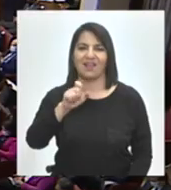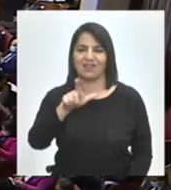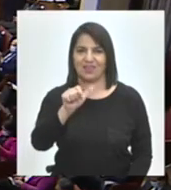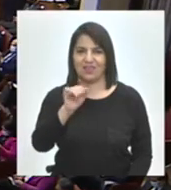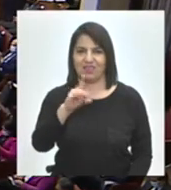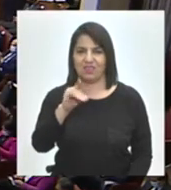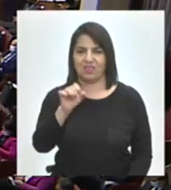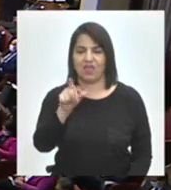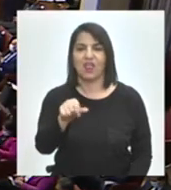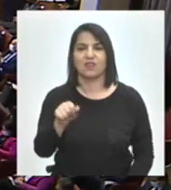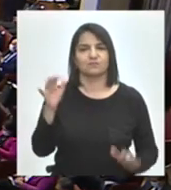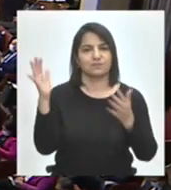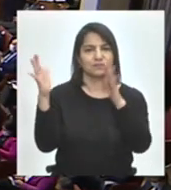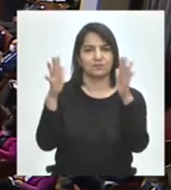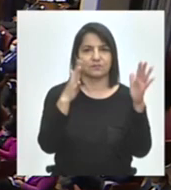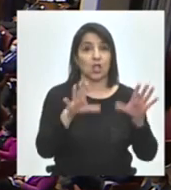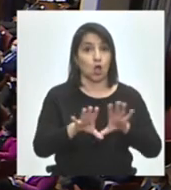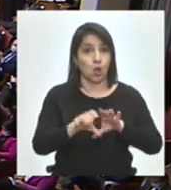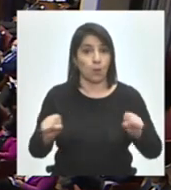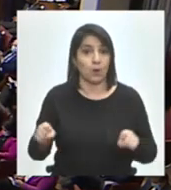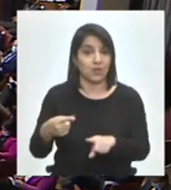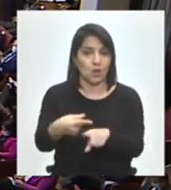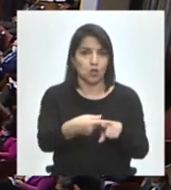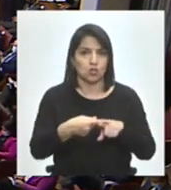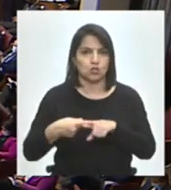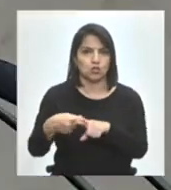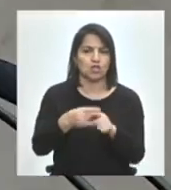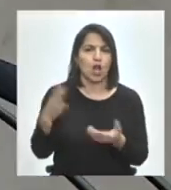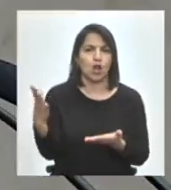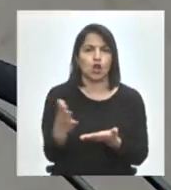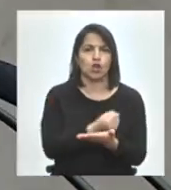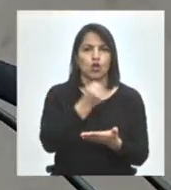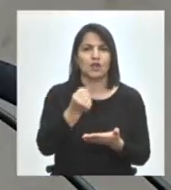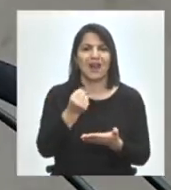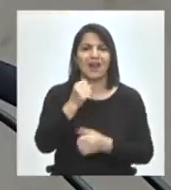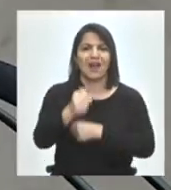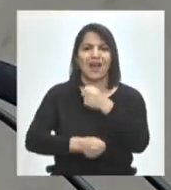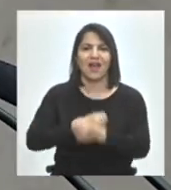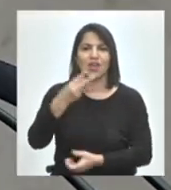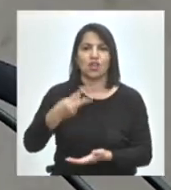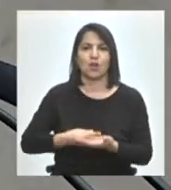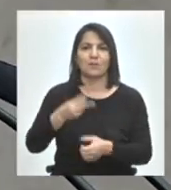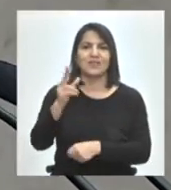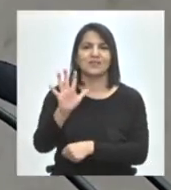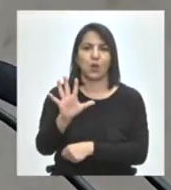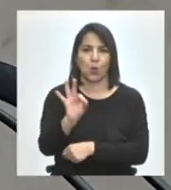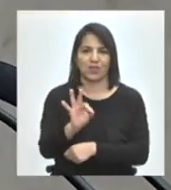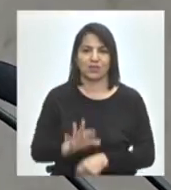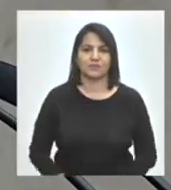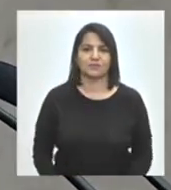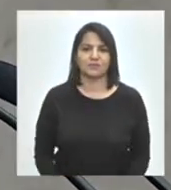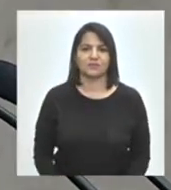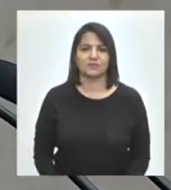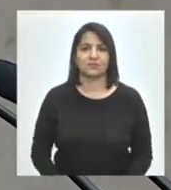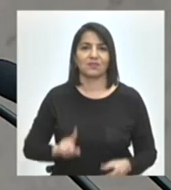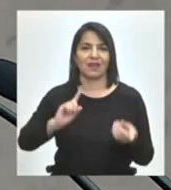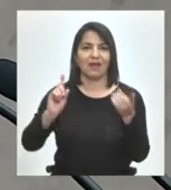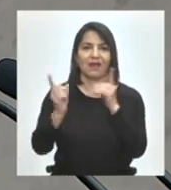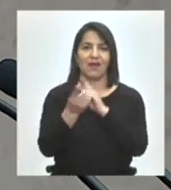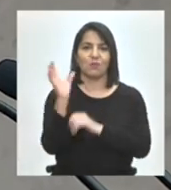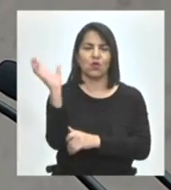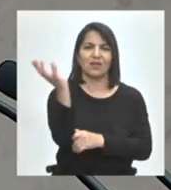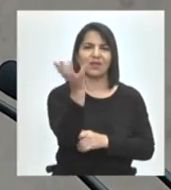comprometiendo a nuestra sociedad a alcanzarla a más tardar al año 2050. El cambio